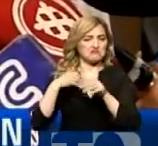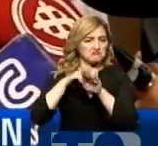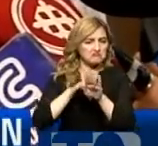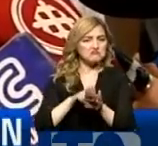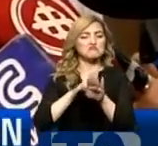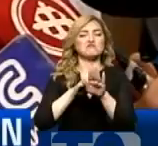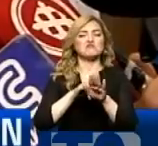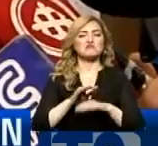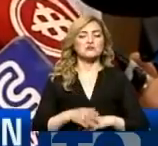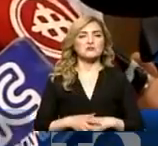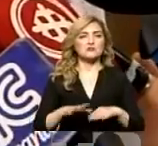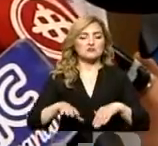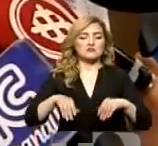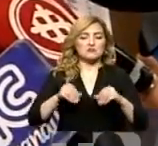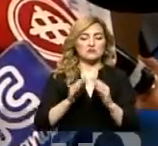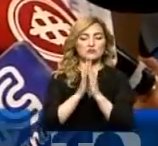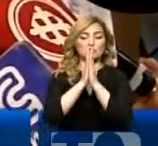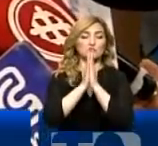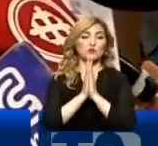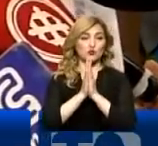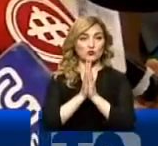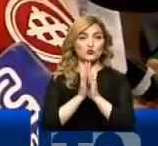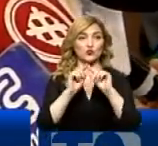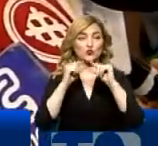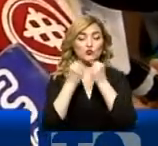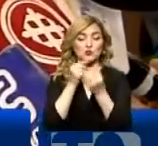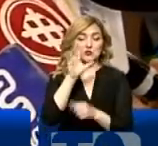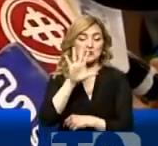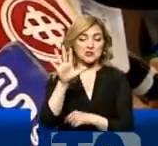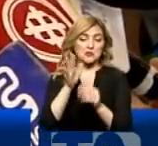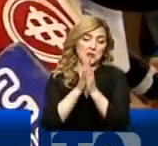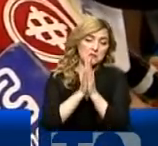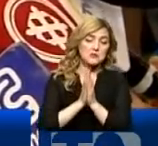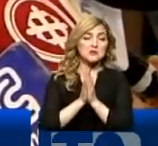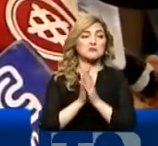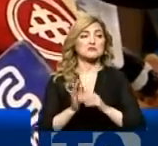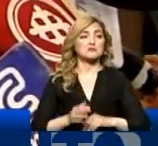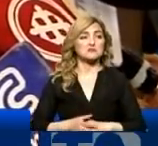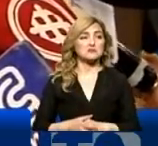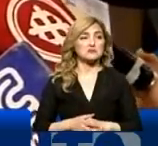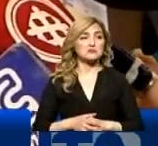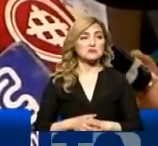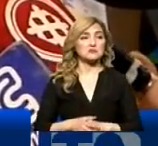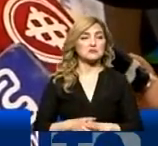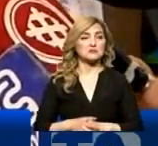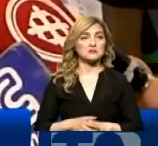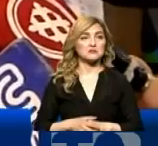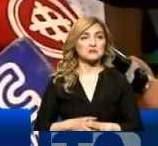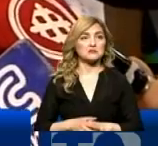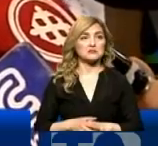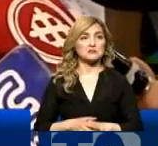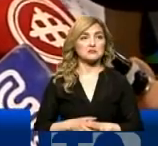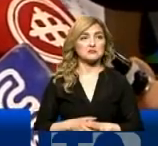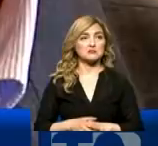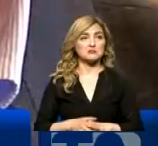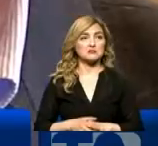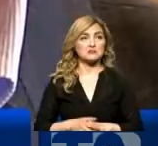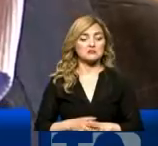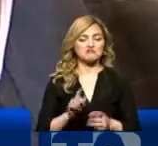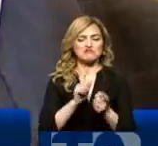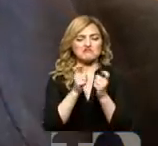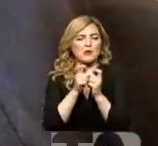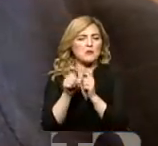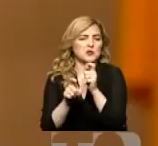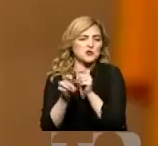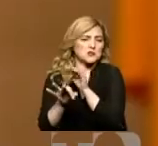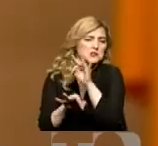era acoger la petición de el bloque, en este caso, como tal, y que se refresquen un poco estas filas.